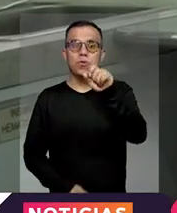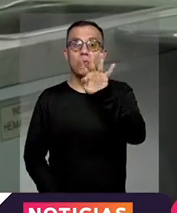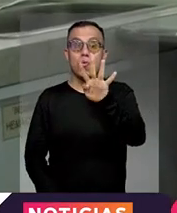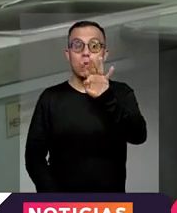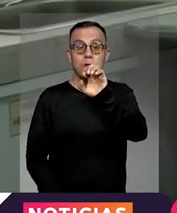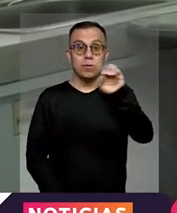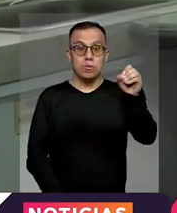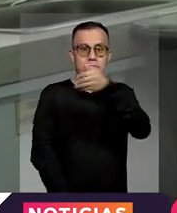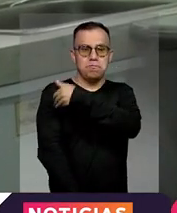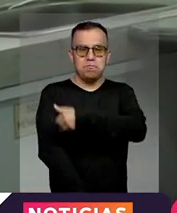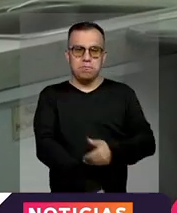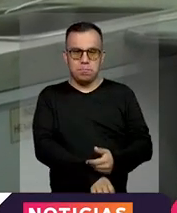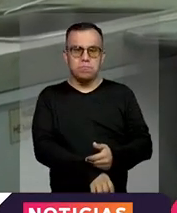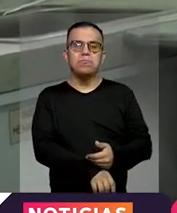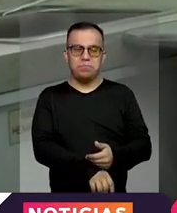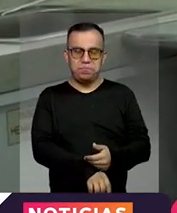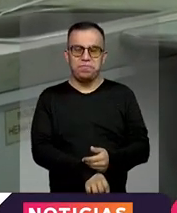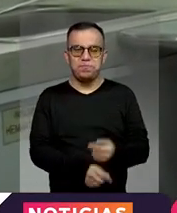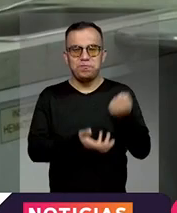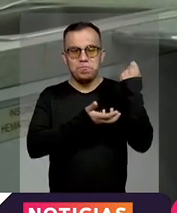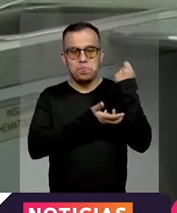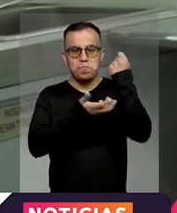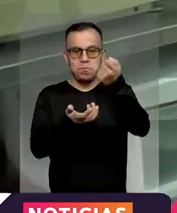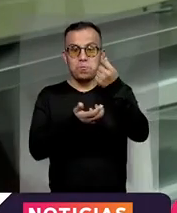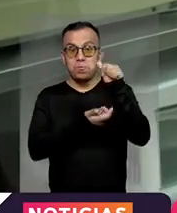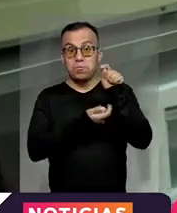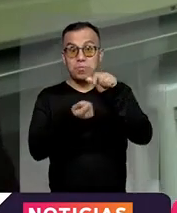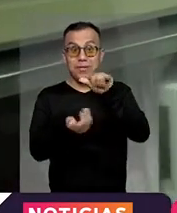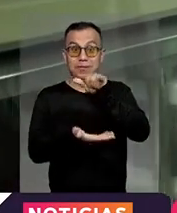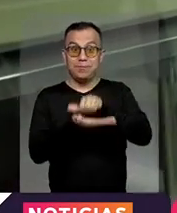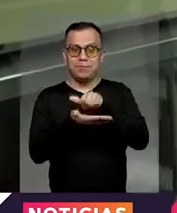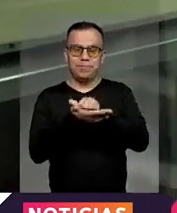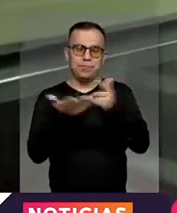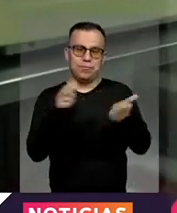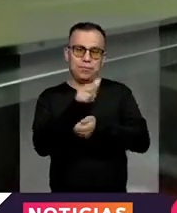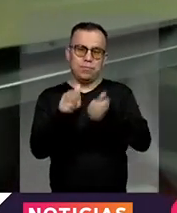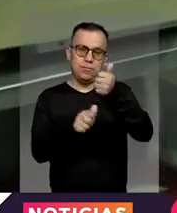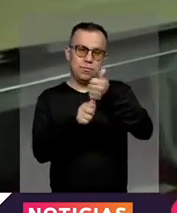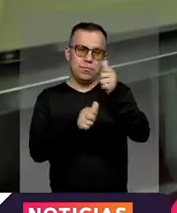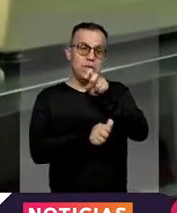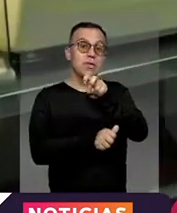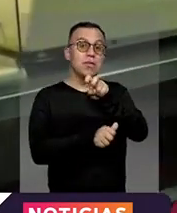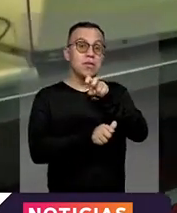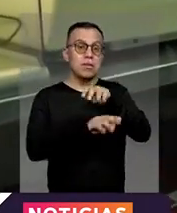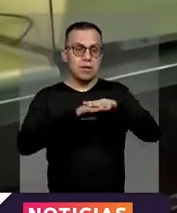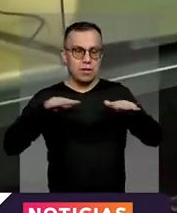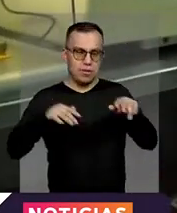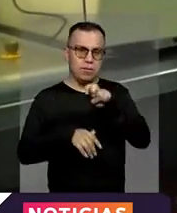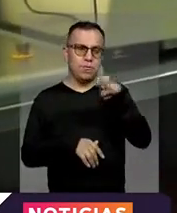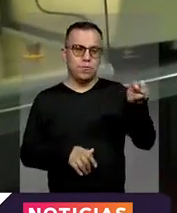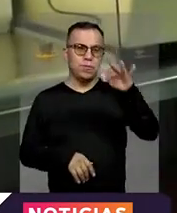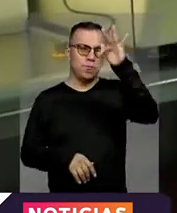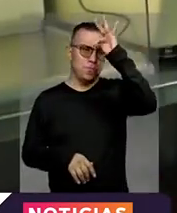millones de pesos. La Secretaría de Salud informó que se espera hacer lo mismo en la Surred Norte, probablemente en el Hospital Simón Bolívar.